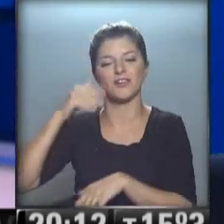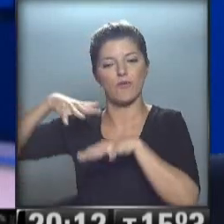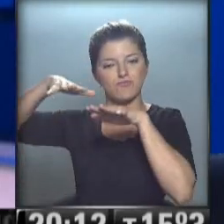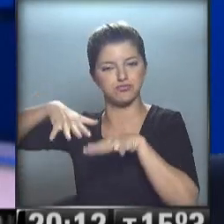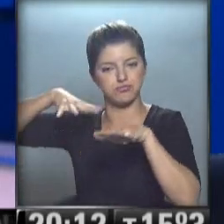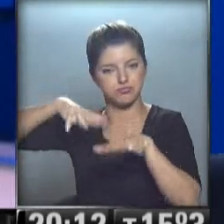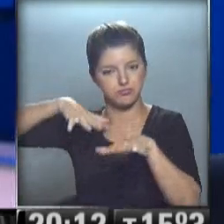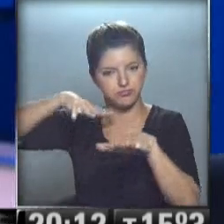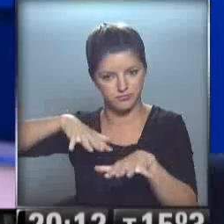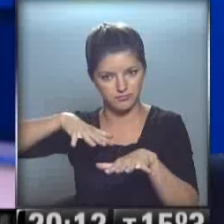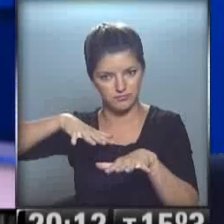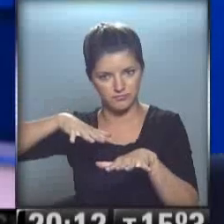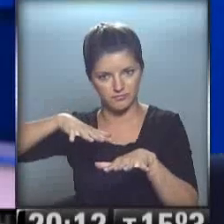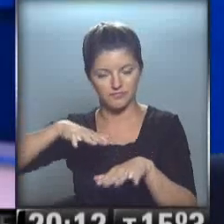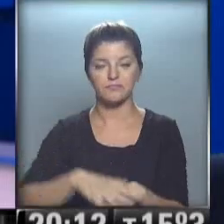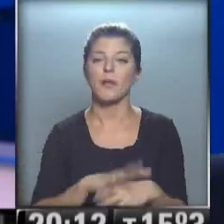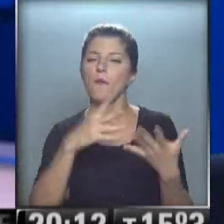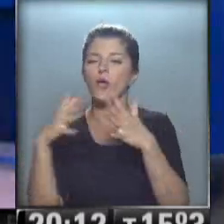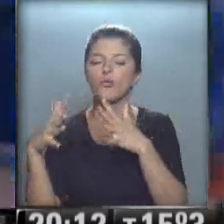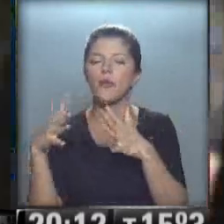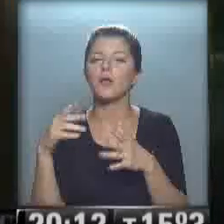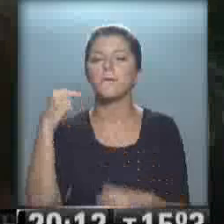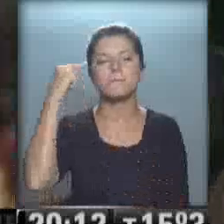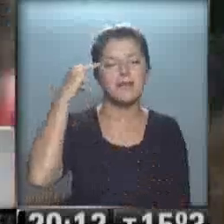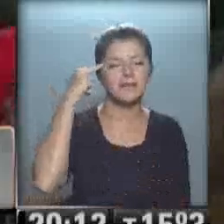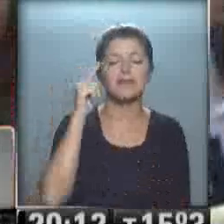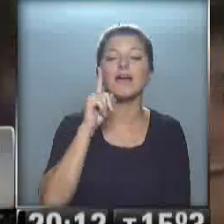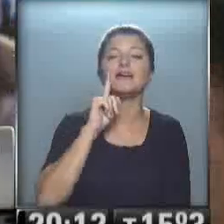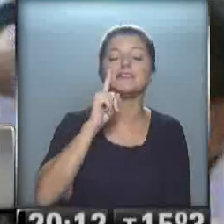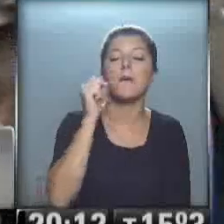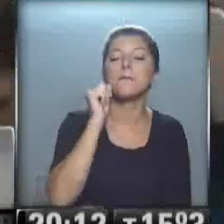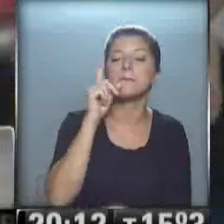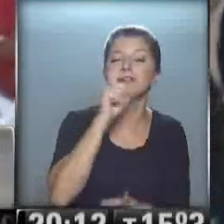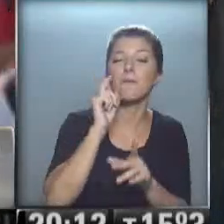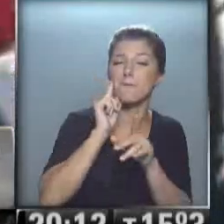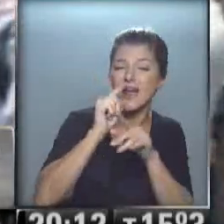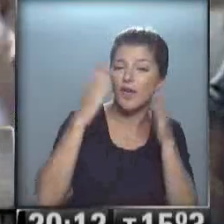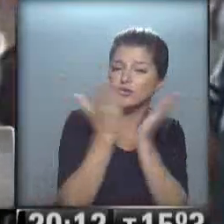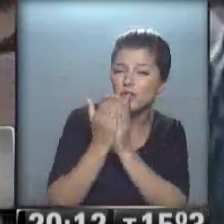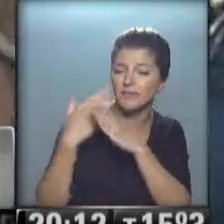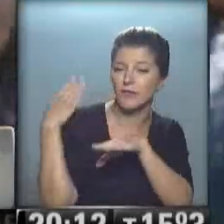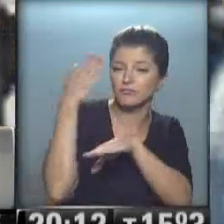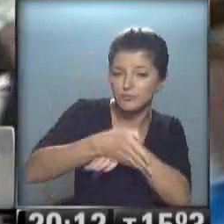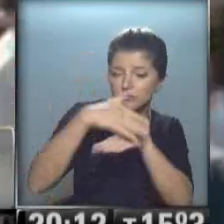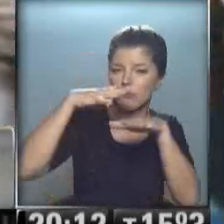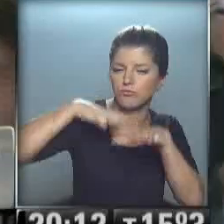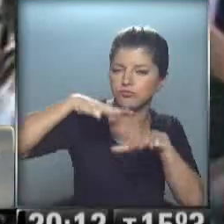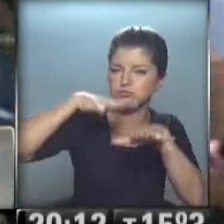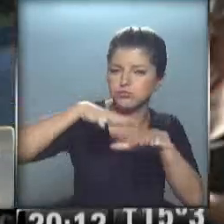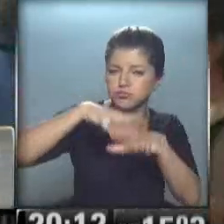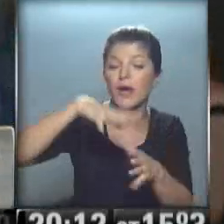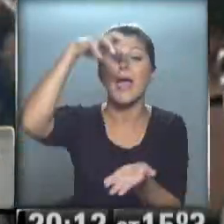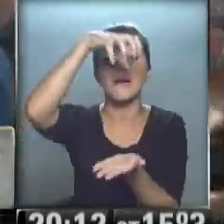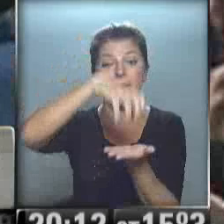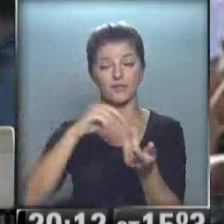En la capital, Santiago, se calcula que hubo cerca de 100.000 estudiantes en las calles. Pasaron por el Palacio de Gobierno, ahí